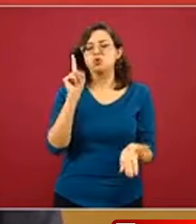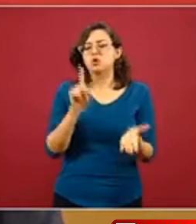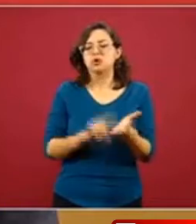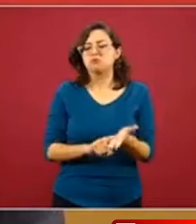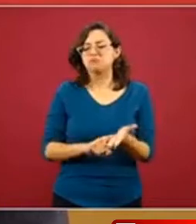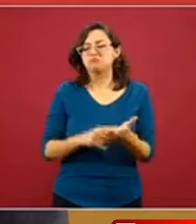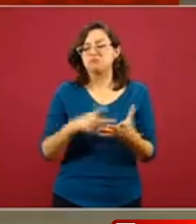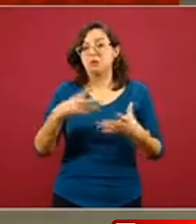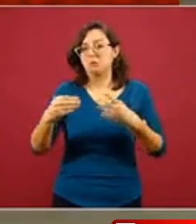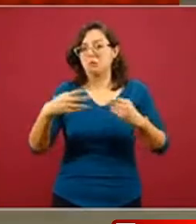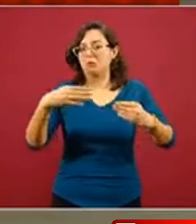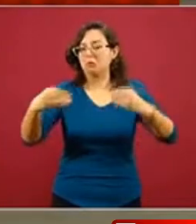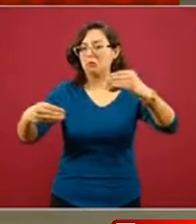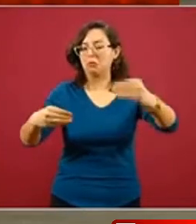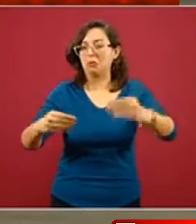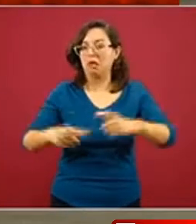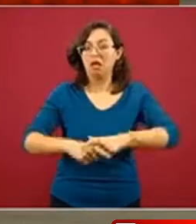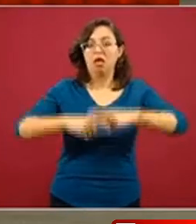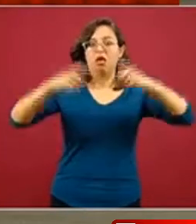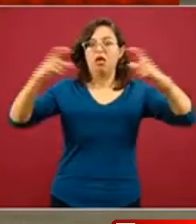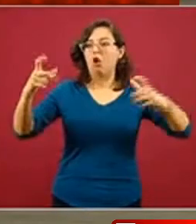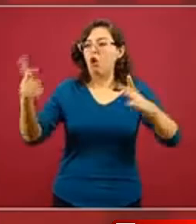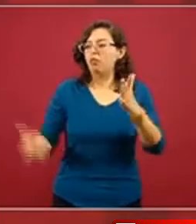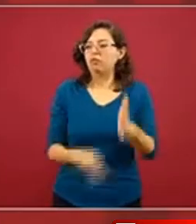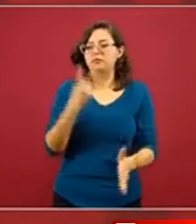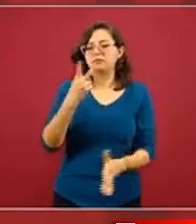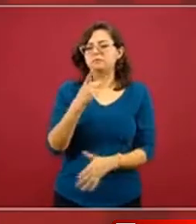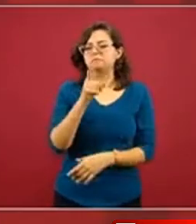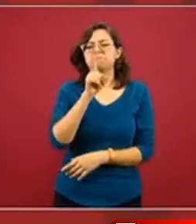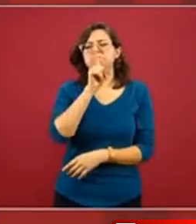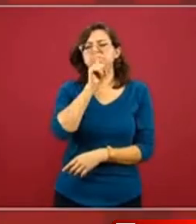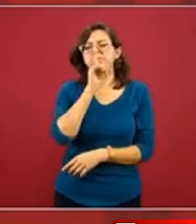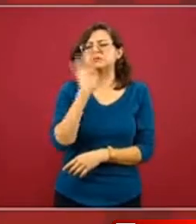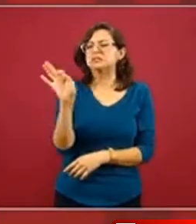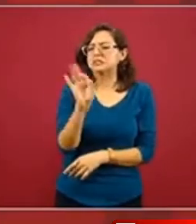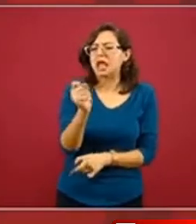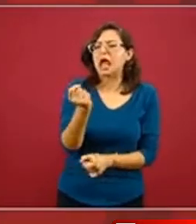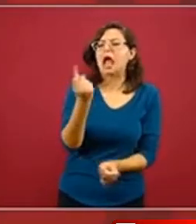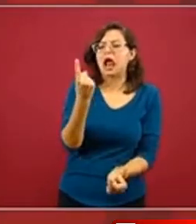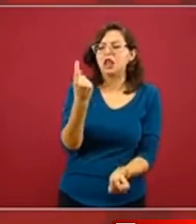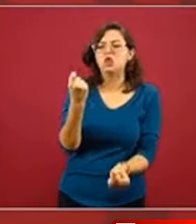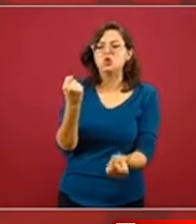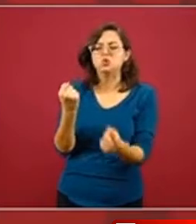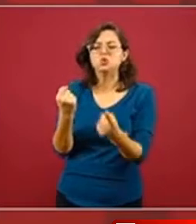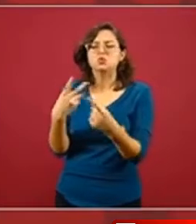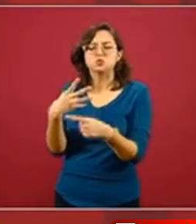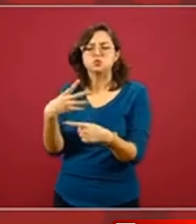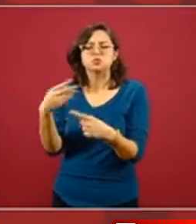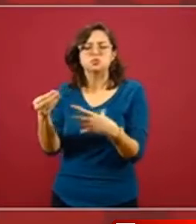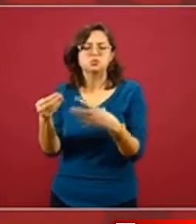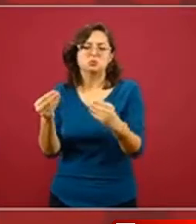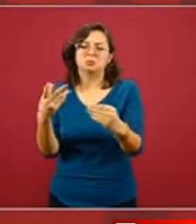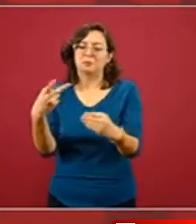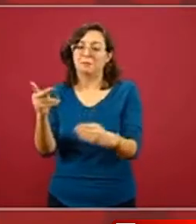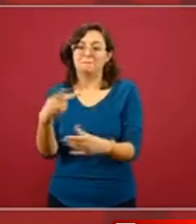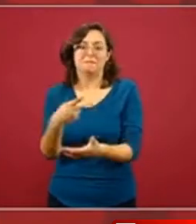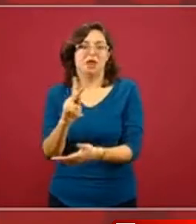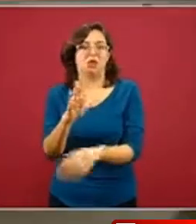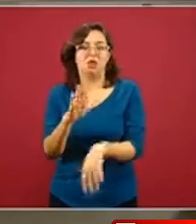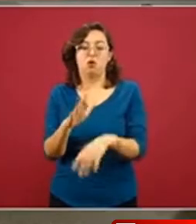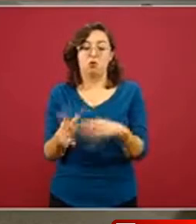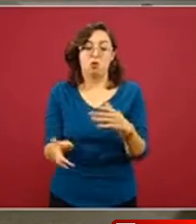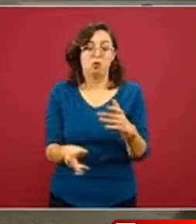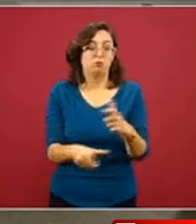de la epidemia. Quizá en algunas localidades veamos un incremento de casos, pero no pensamos que pudiera ser la